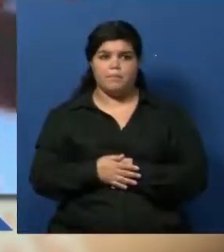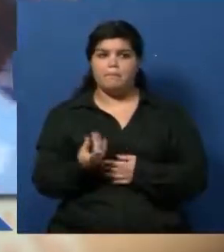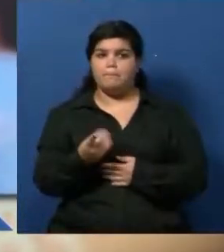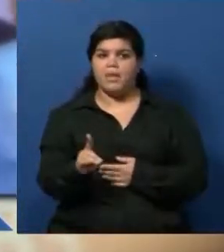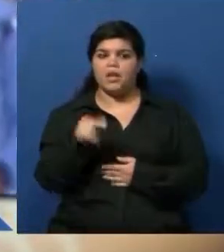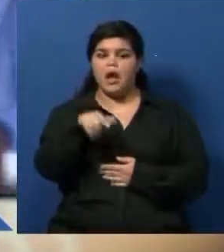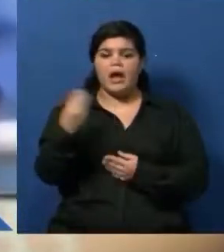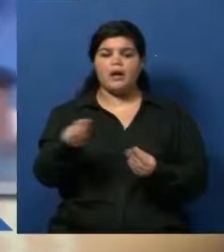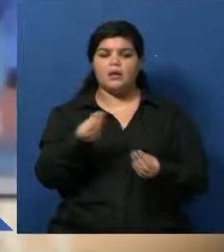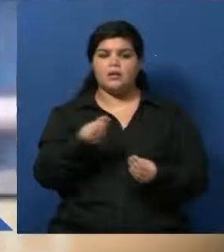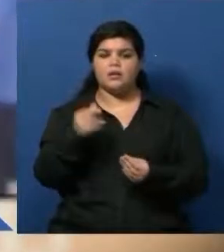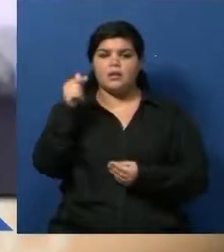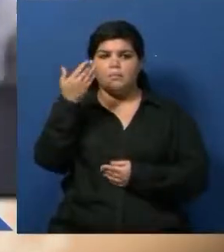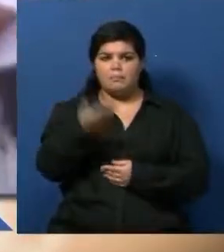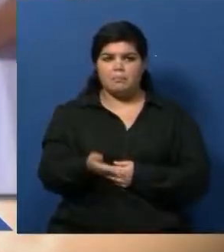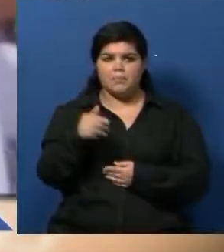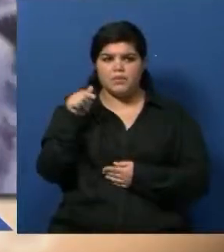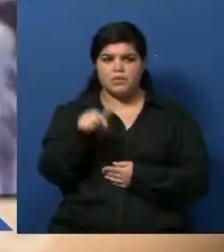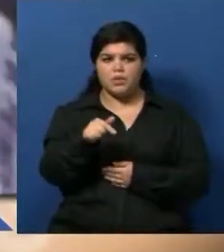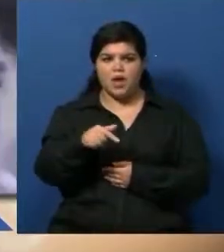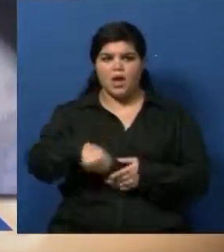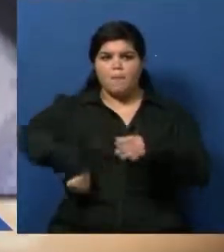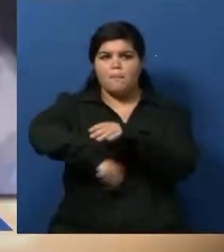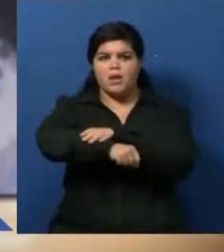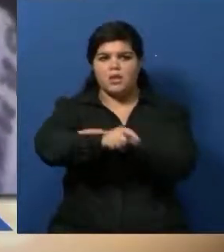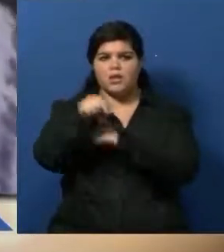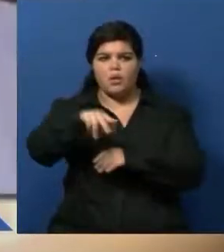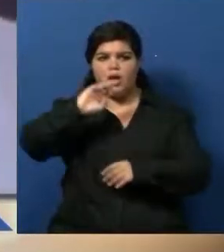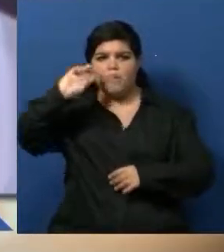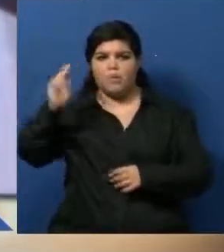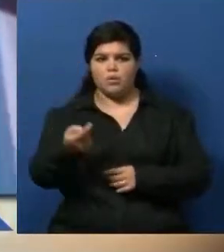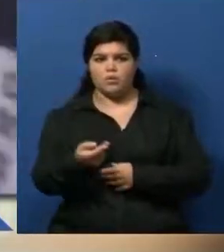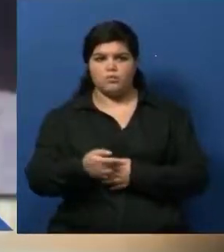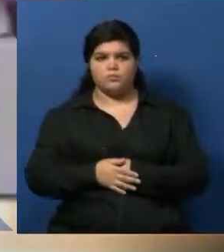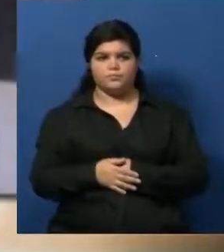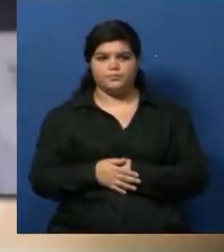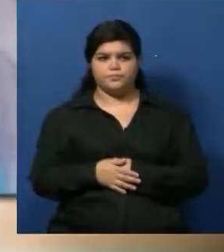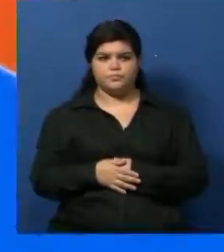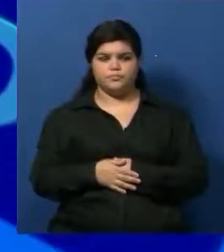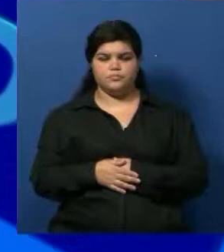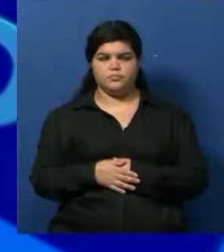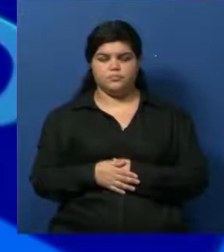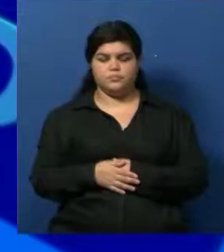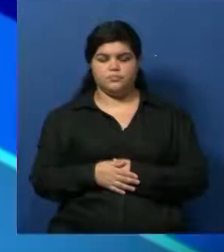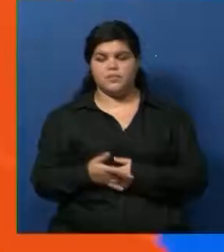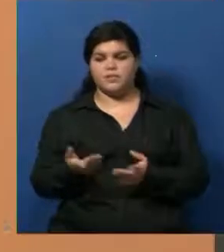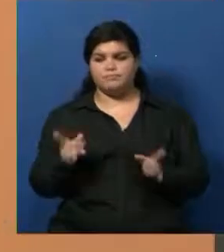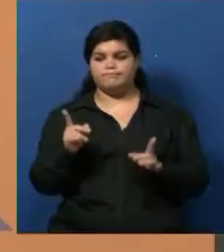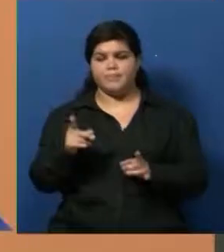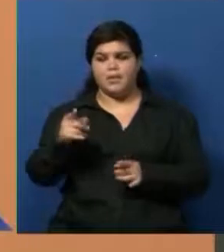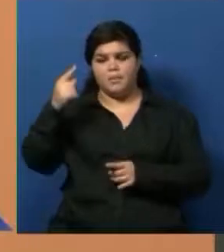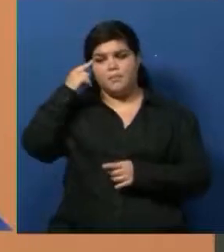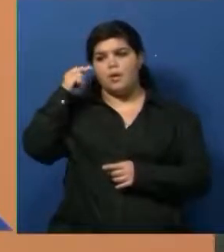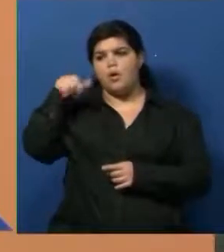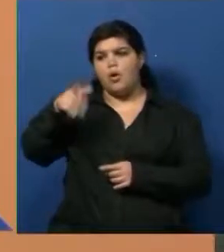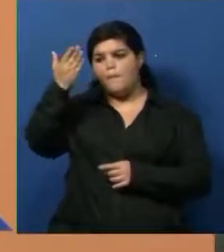chico increíble, insólitamente en un partido de fútbol perdió la vida. Bueno, me imagino cómo lo debe vivir el cordobés de por sí, el amante